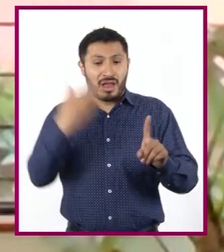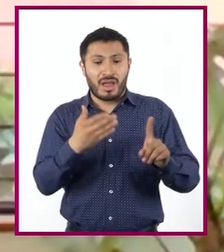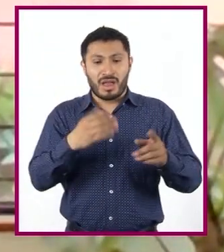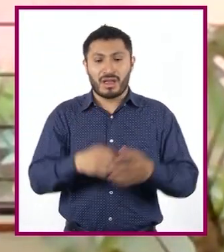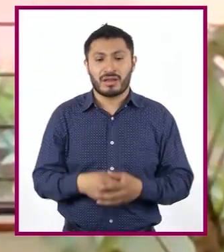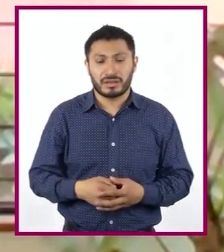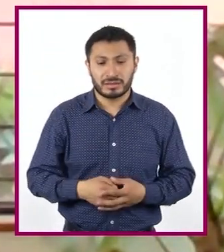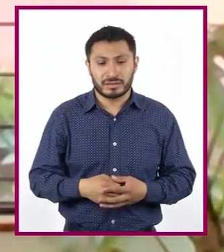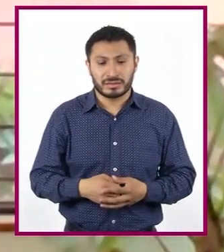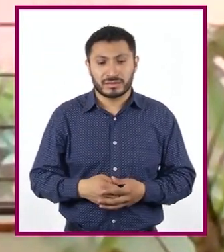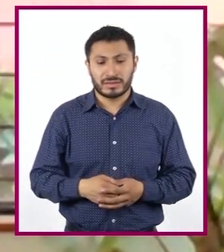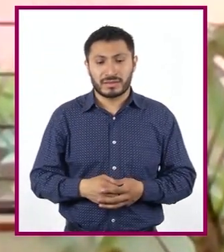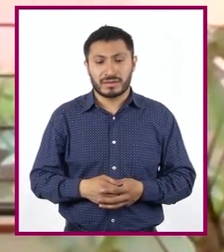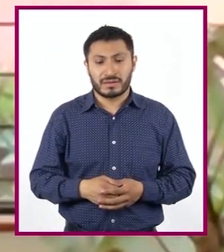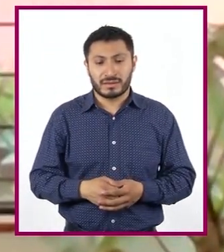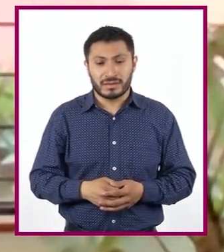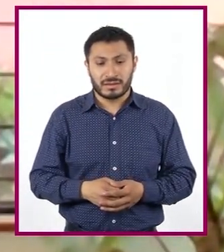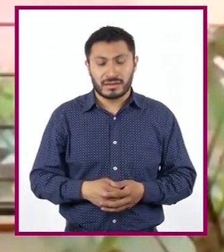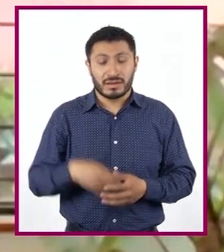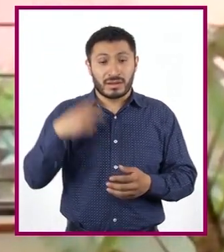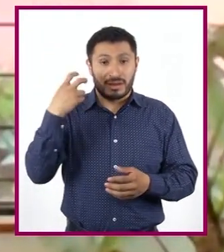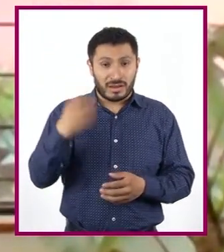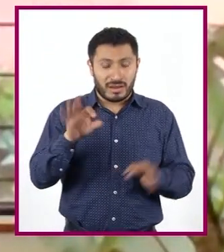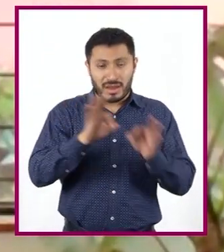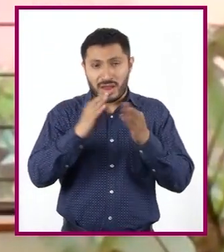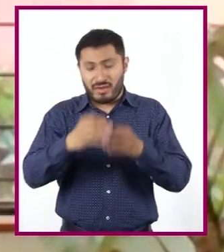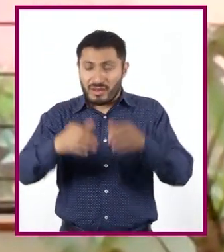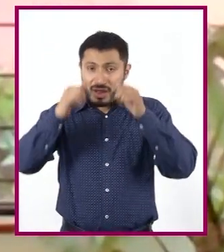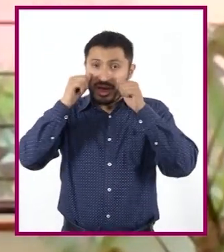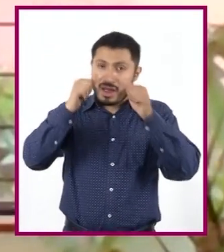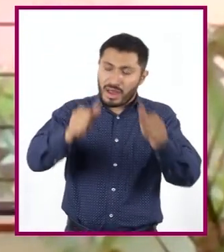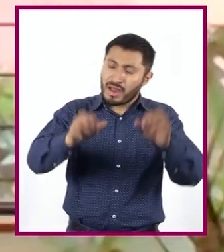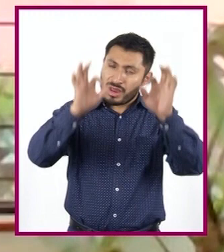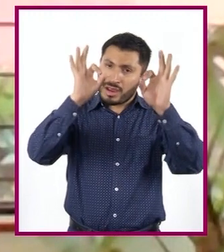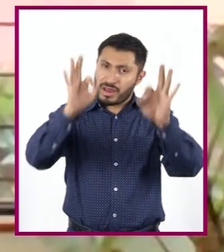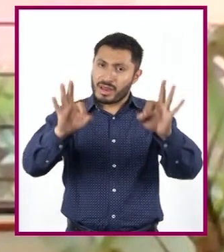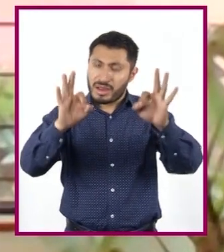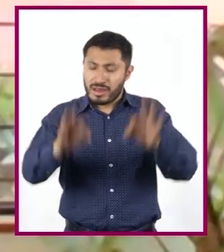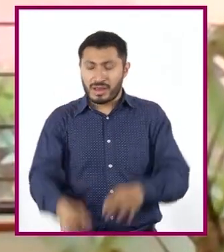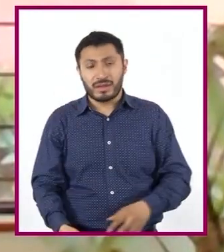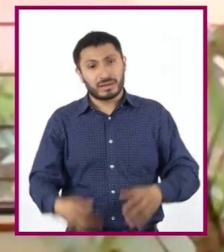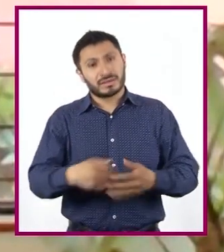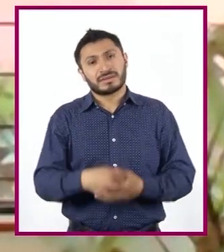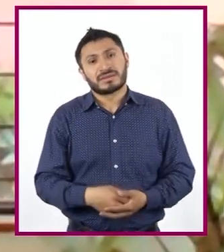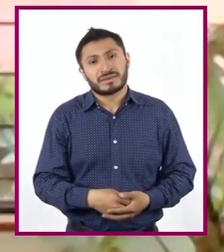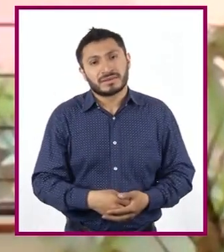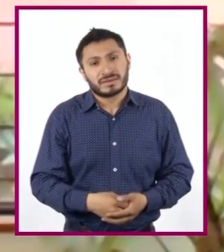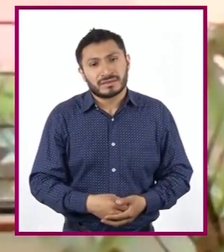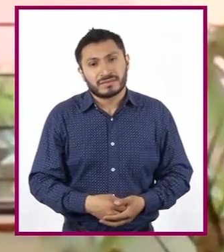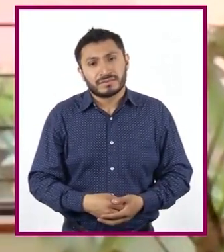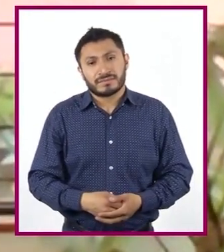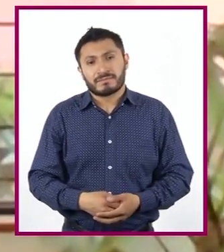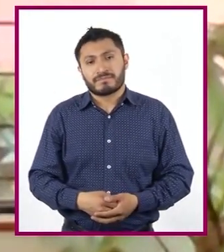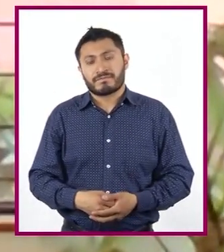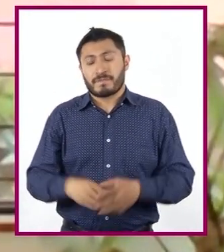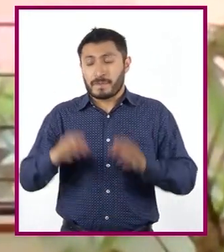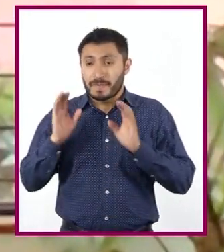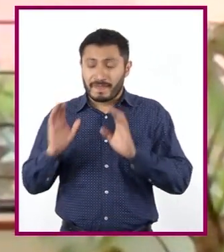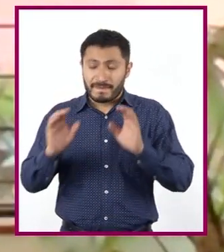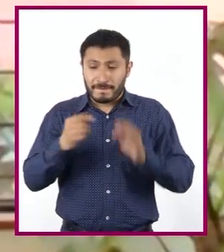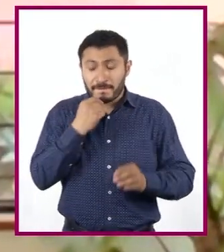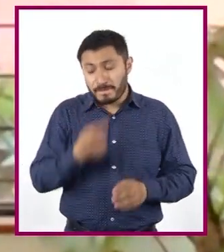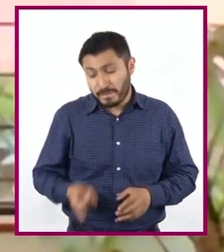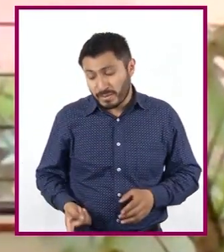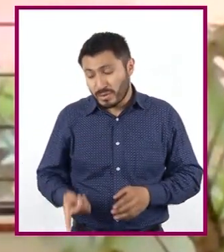Los clásicos, en general, autores de muchas otras índoles, los podemos leer a veces en muestras de libros,